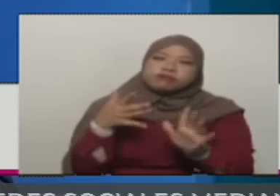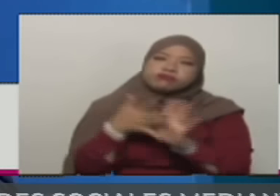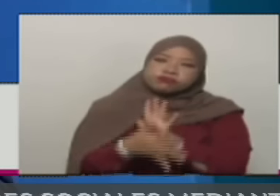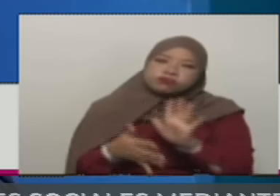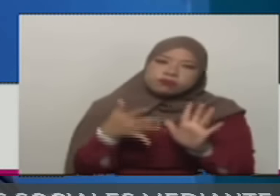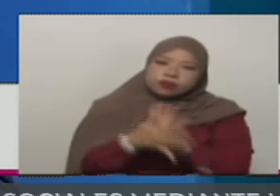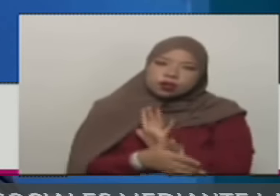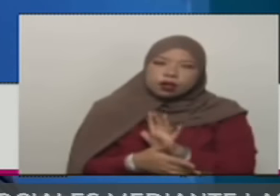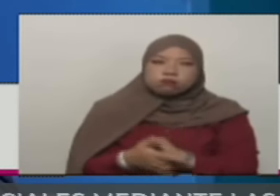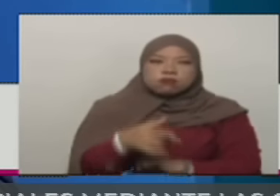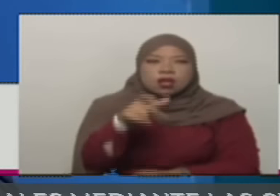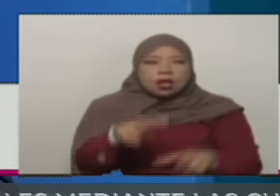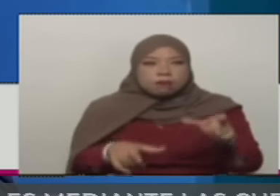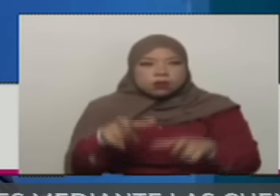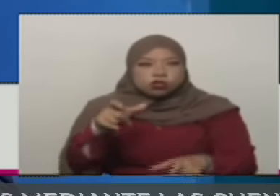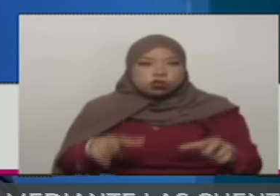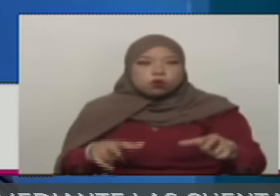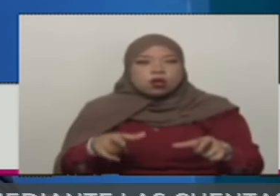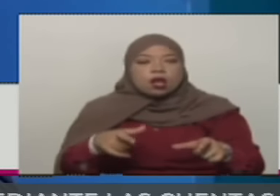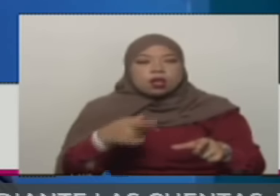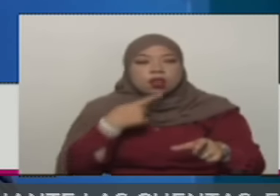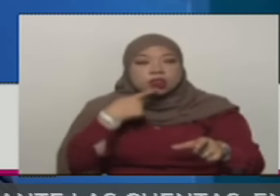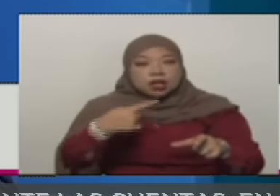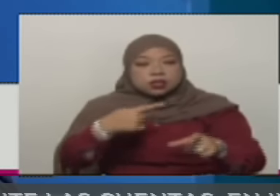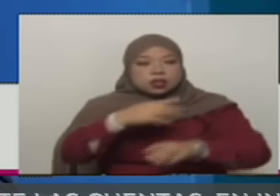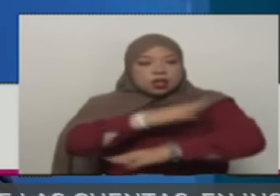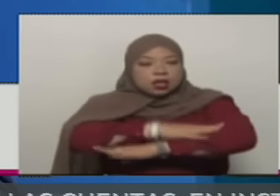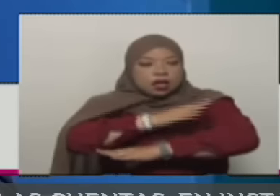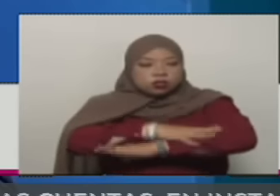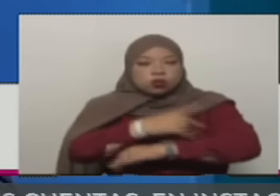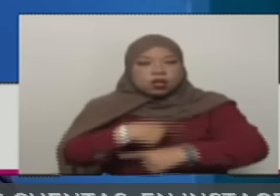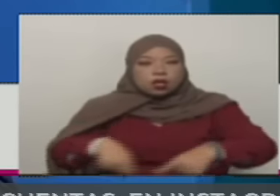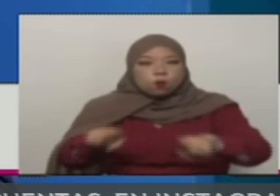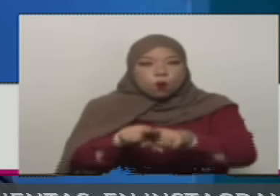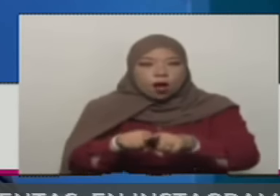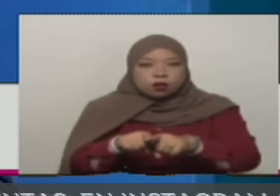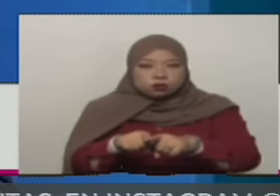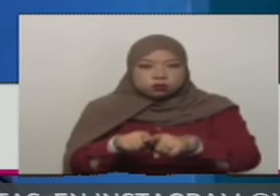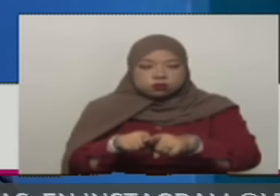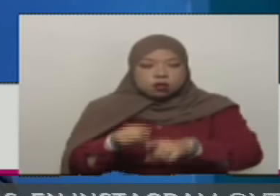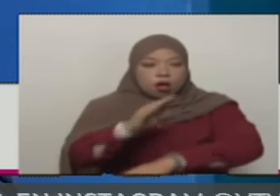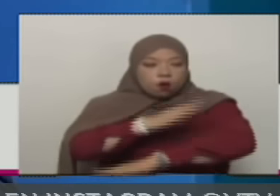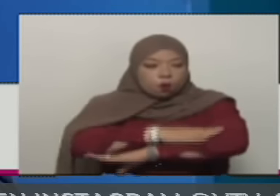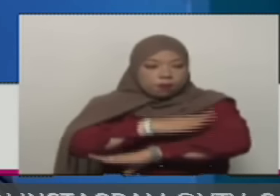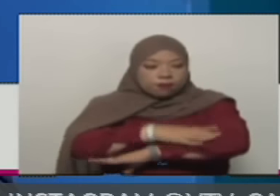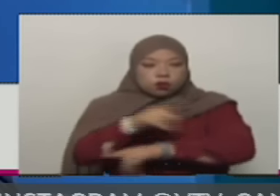pero creo que uno de los valores que cultivo y que practico es tener palabra.